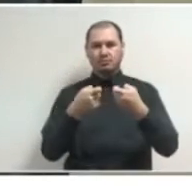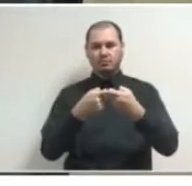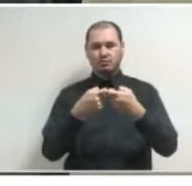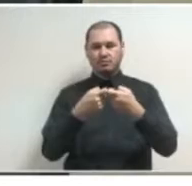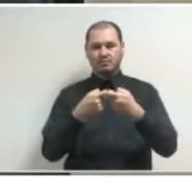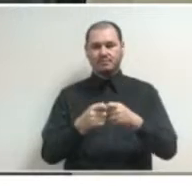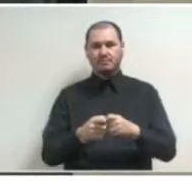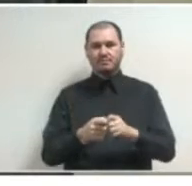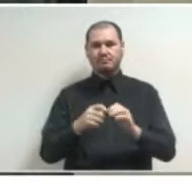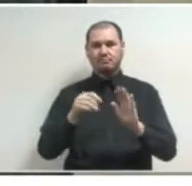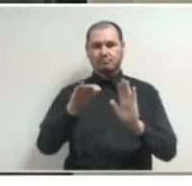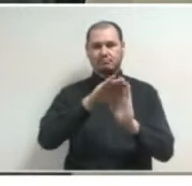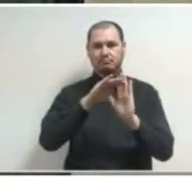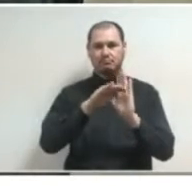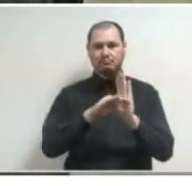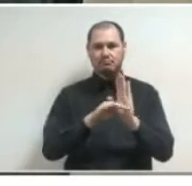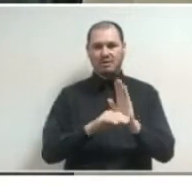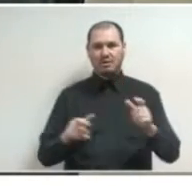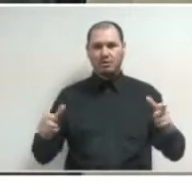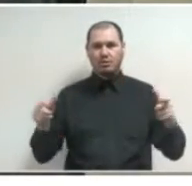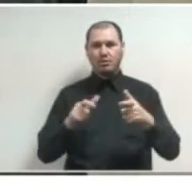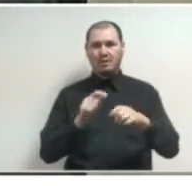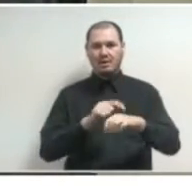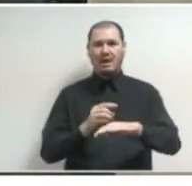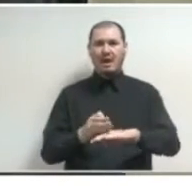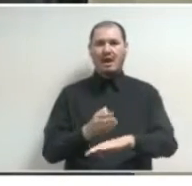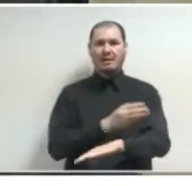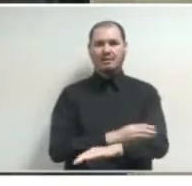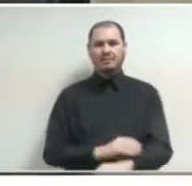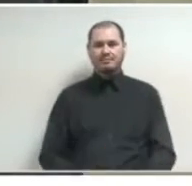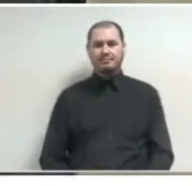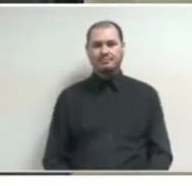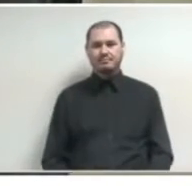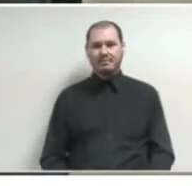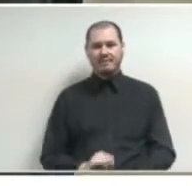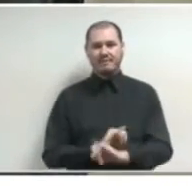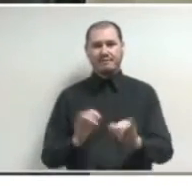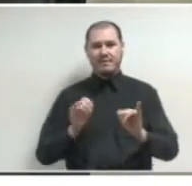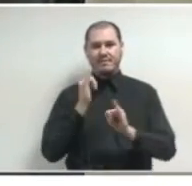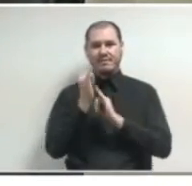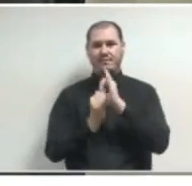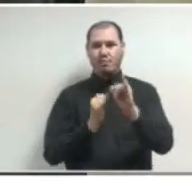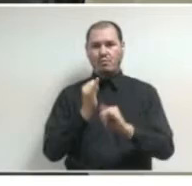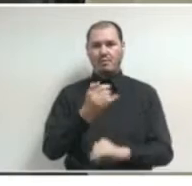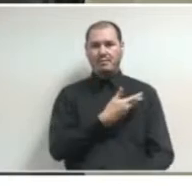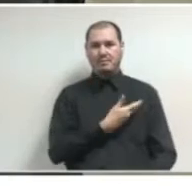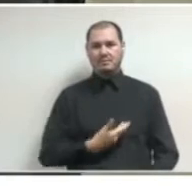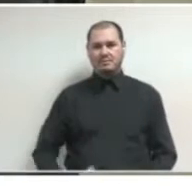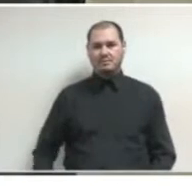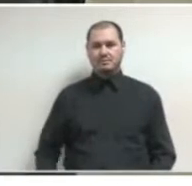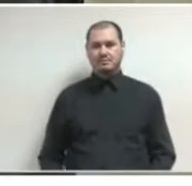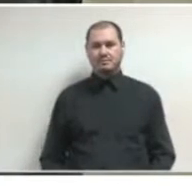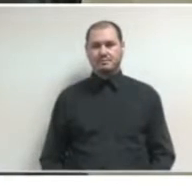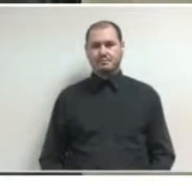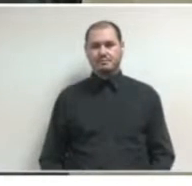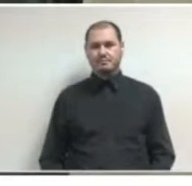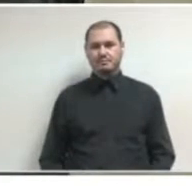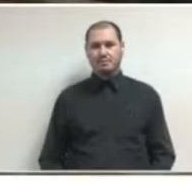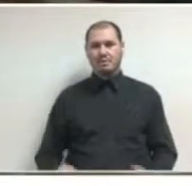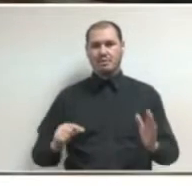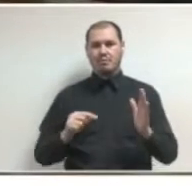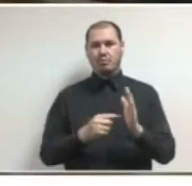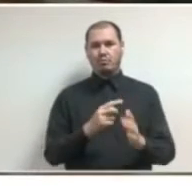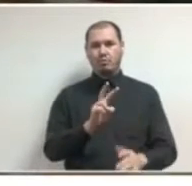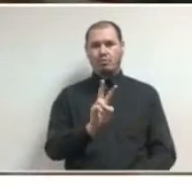última reunión, y ya votaba 26 de febrero. Con esto terminamos. Esperamos Coaja de Marandú, presidencia de Guabaco, Arape,